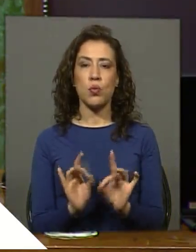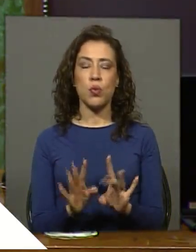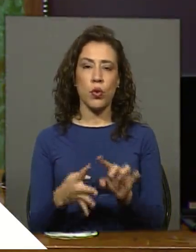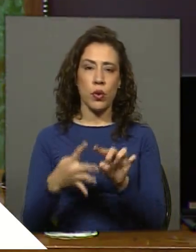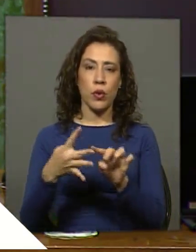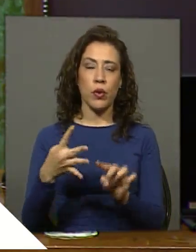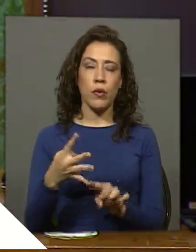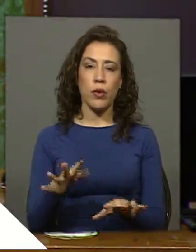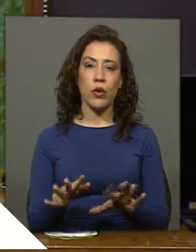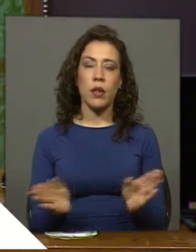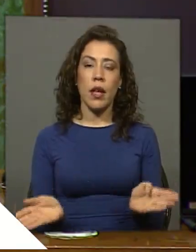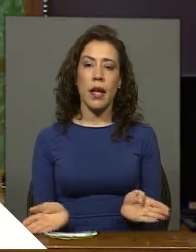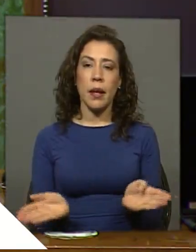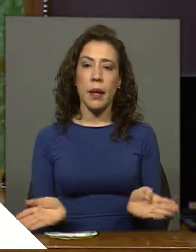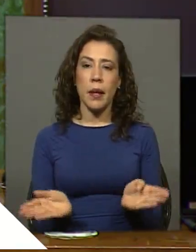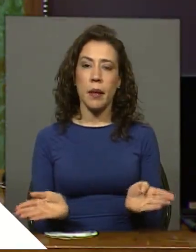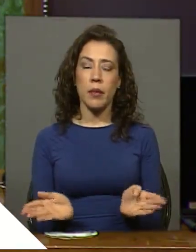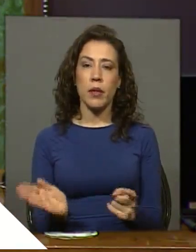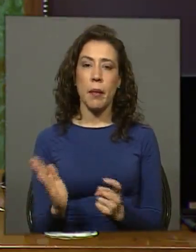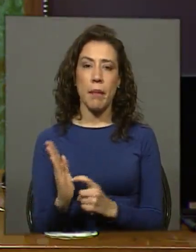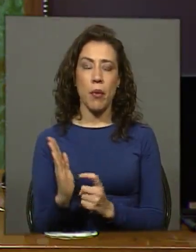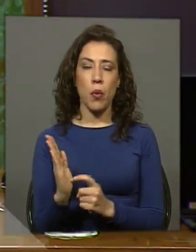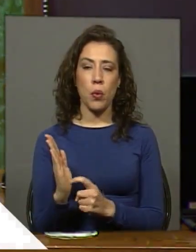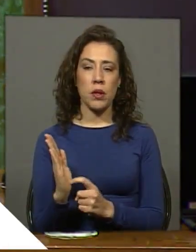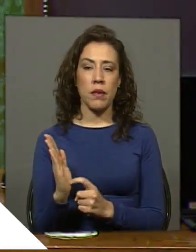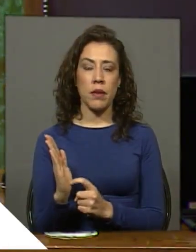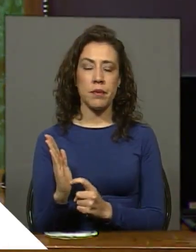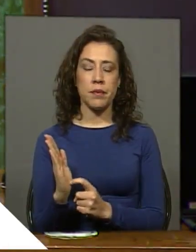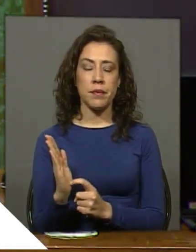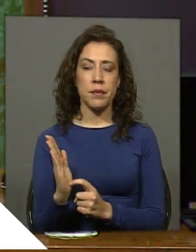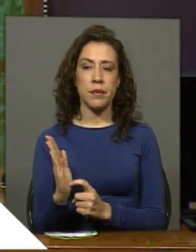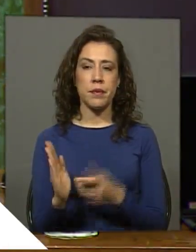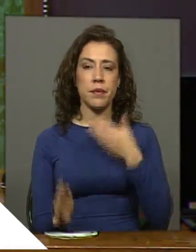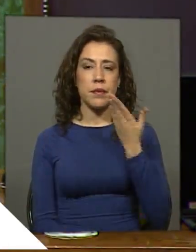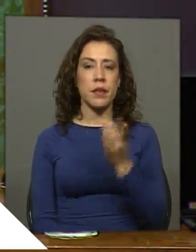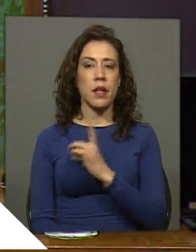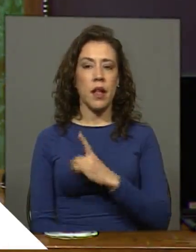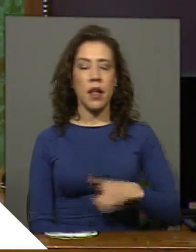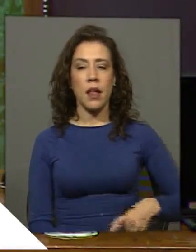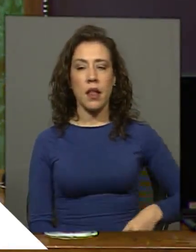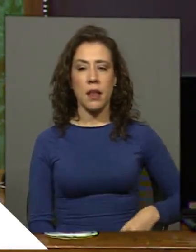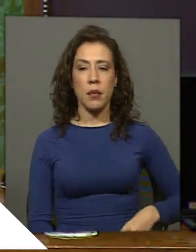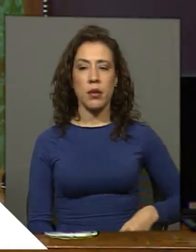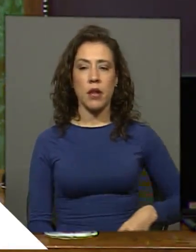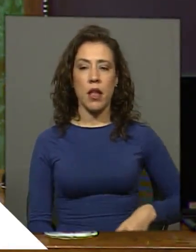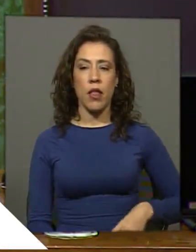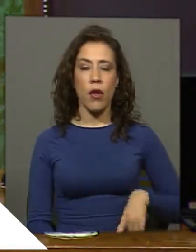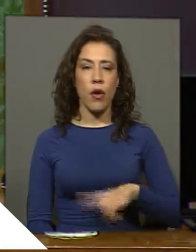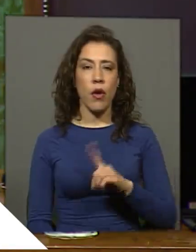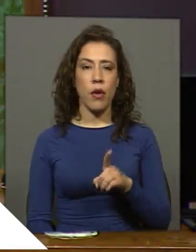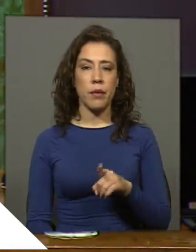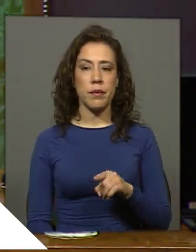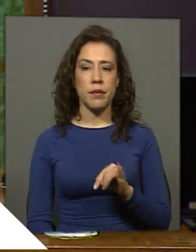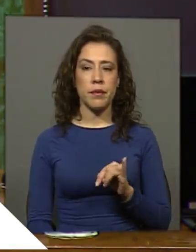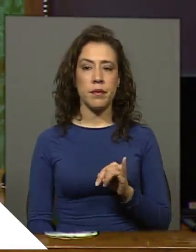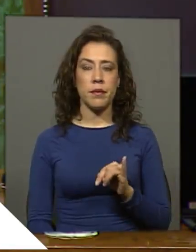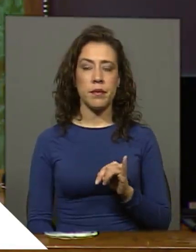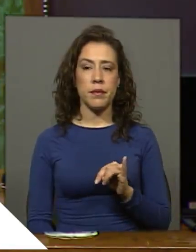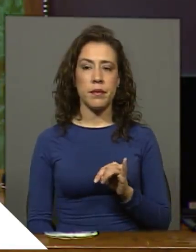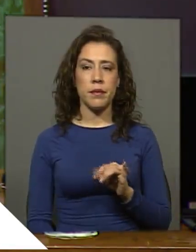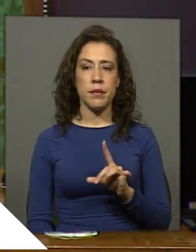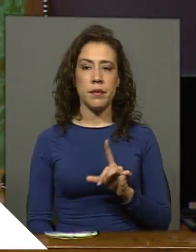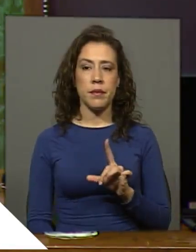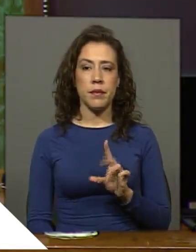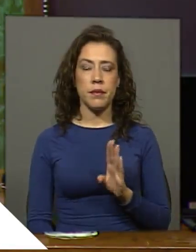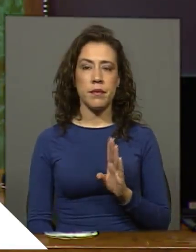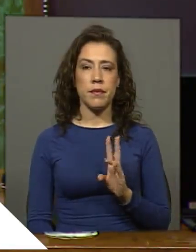conjunto de medidas para impulsar la productividad le ofrezco la palabra al diputado don Ernesto Sino gracias presidente